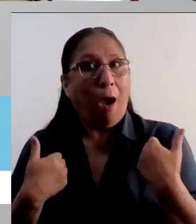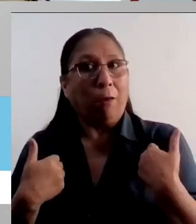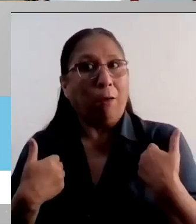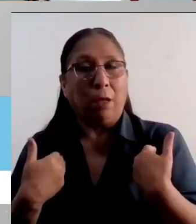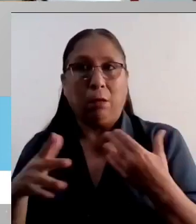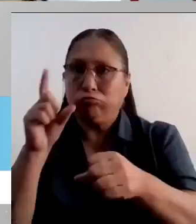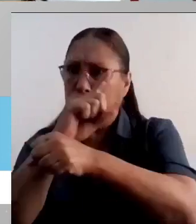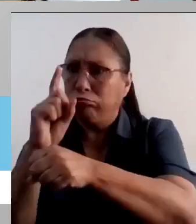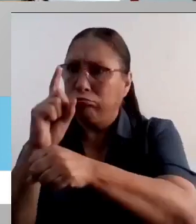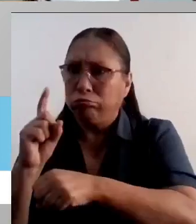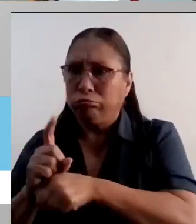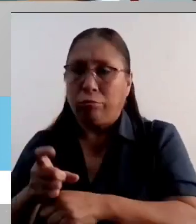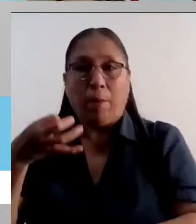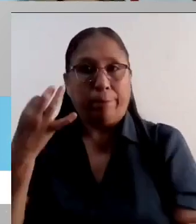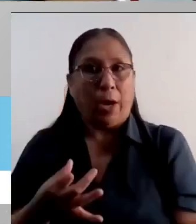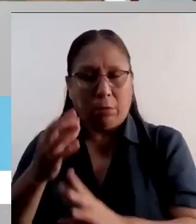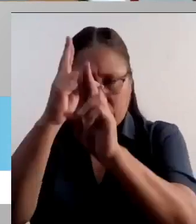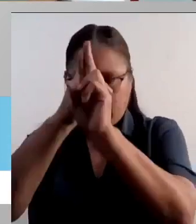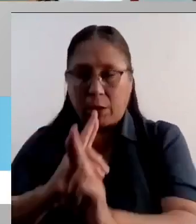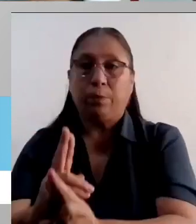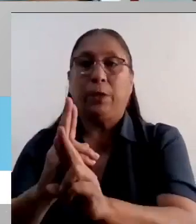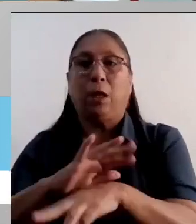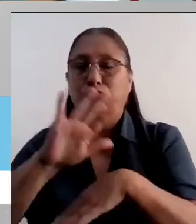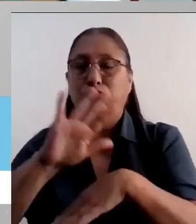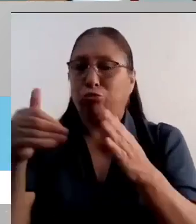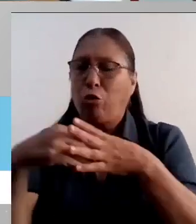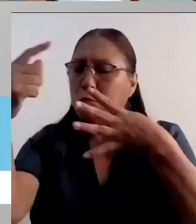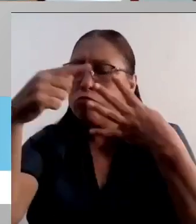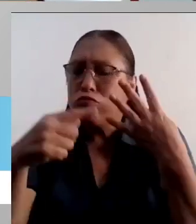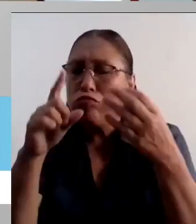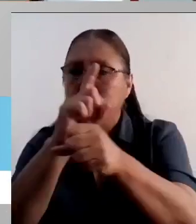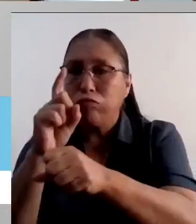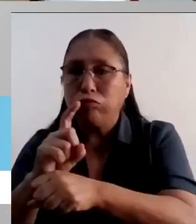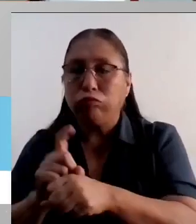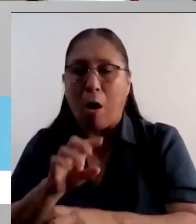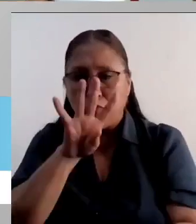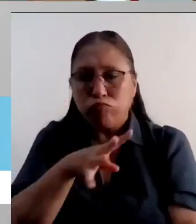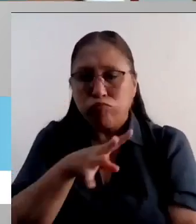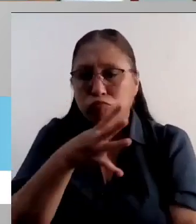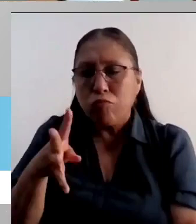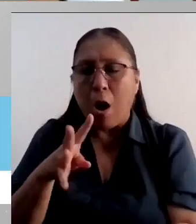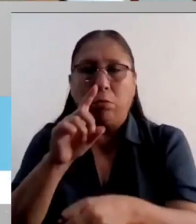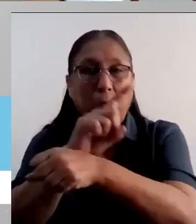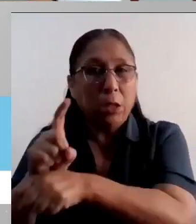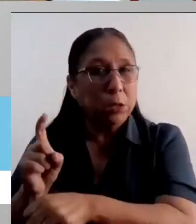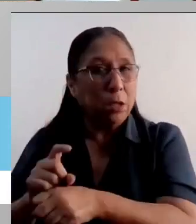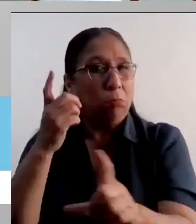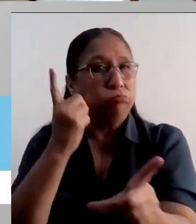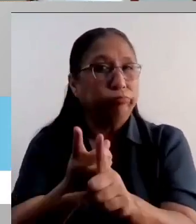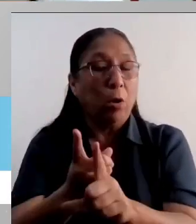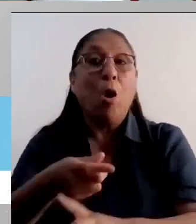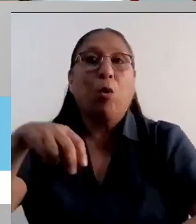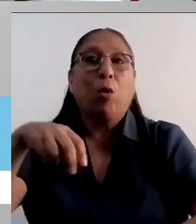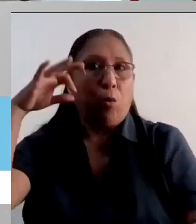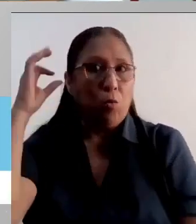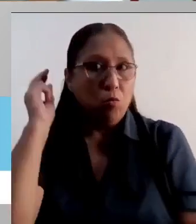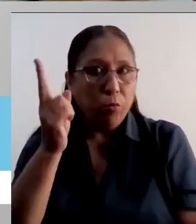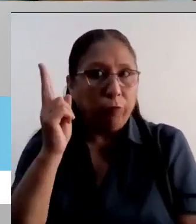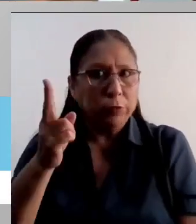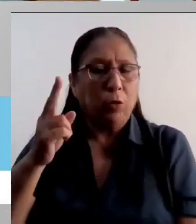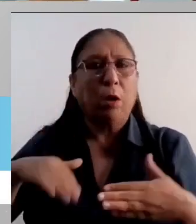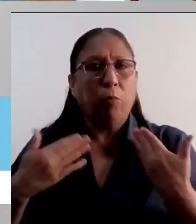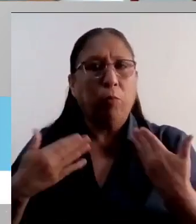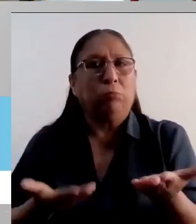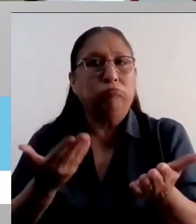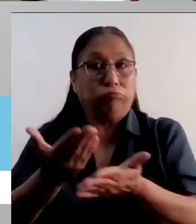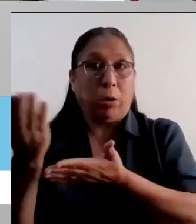educación respetando tanto los componentes pedagógicos, una malla curricular adecuada, etcétera, como un docente que pueda prestar este